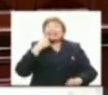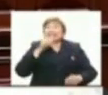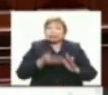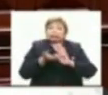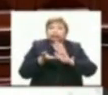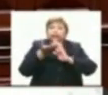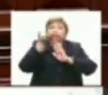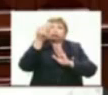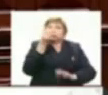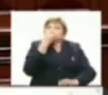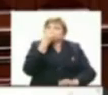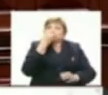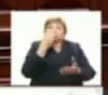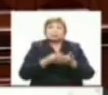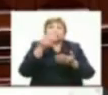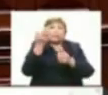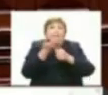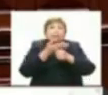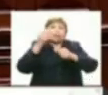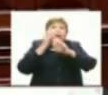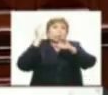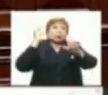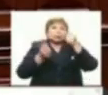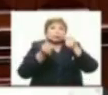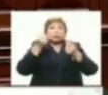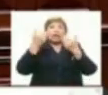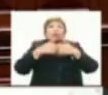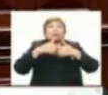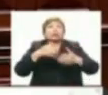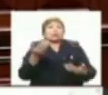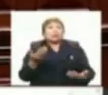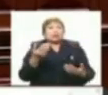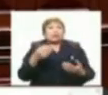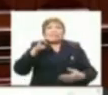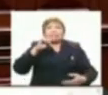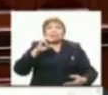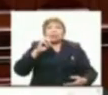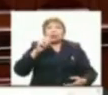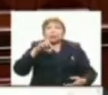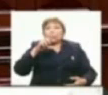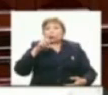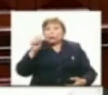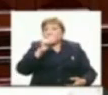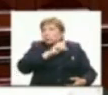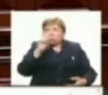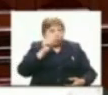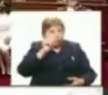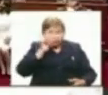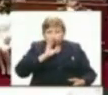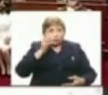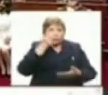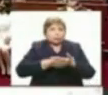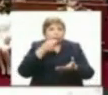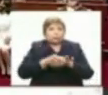eleven los precios de los alimentos y los pasajes para beneficio de una empresa monopólica. No estamos hablando de